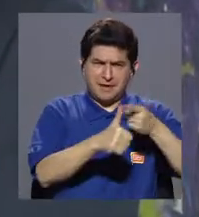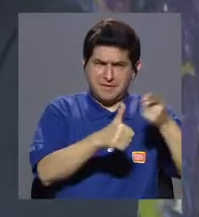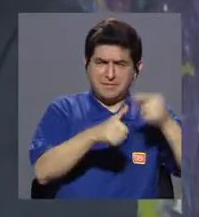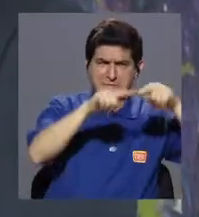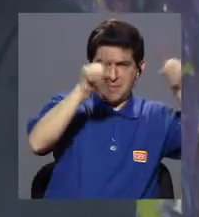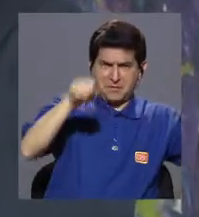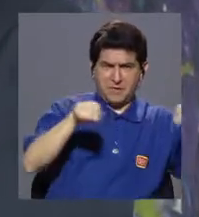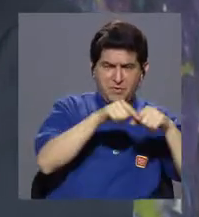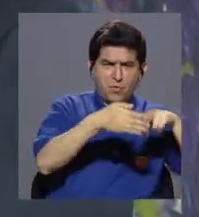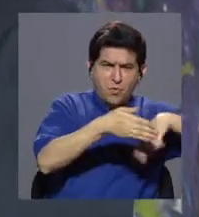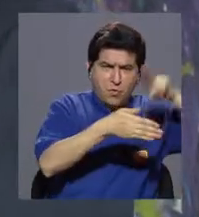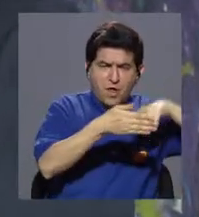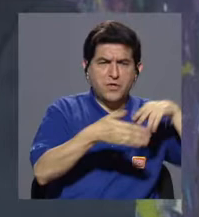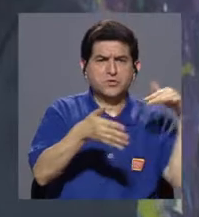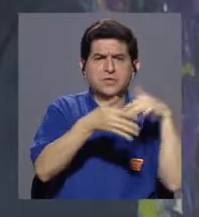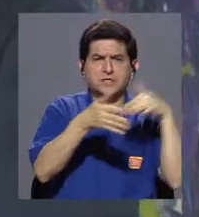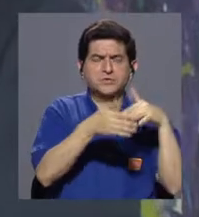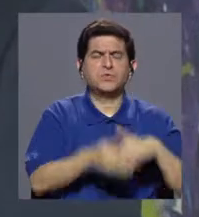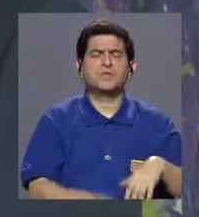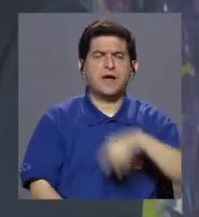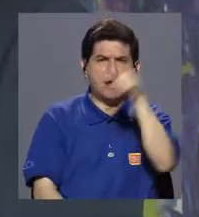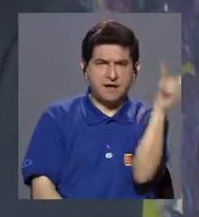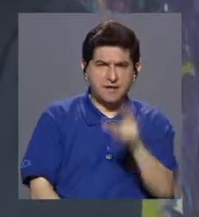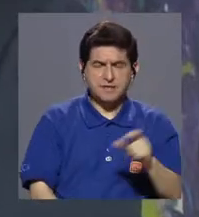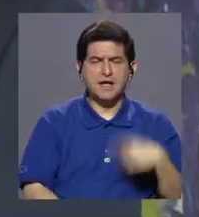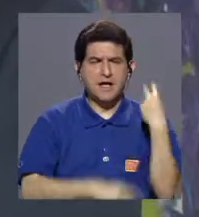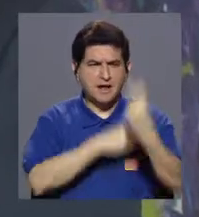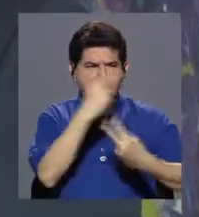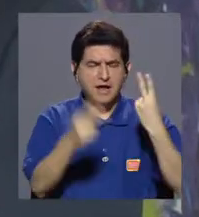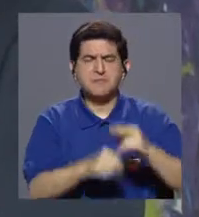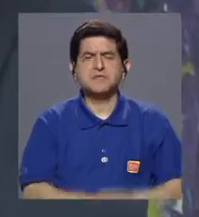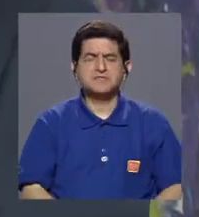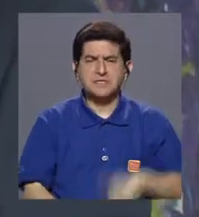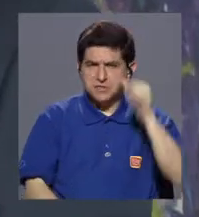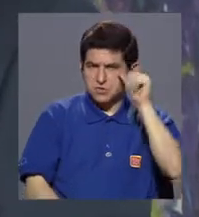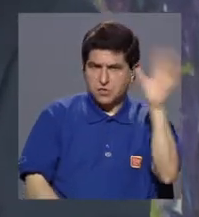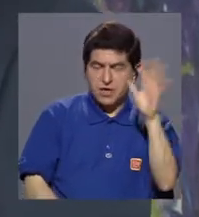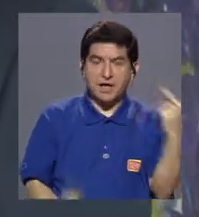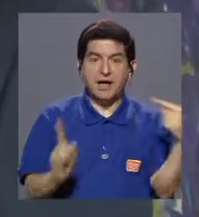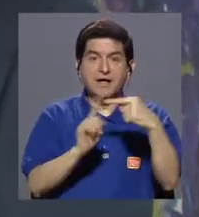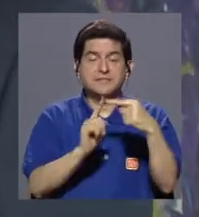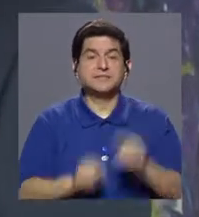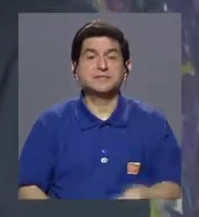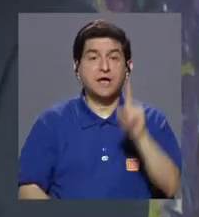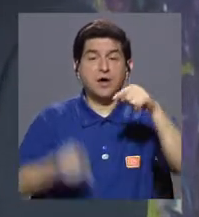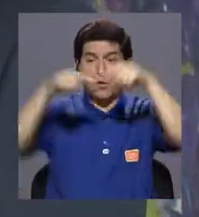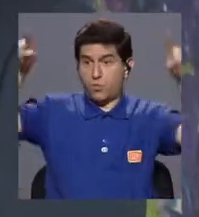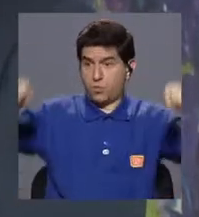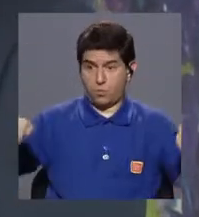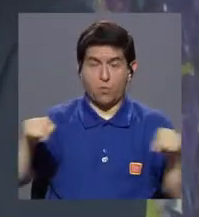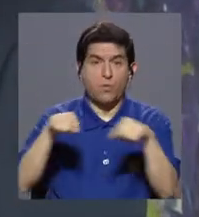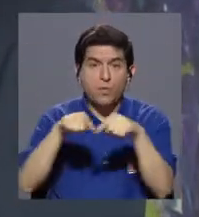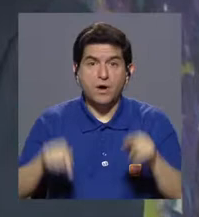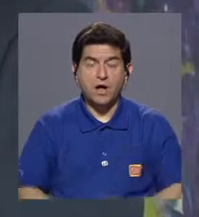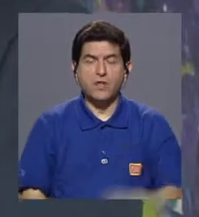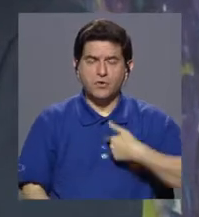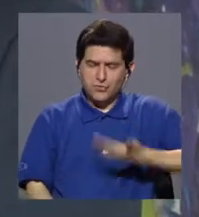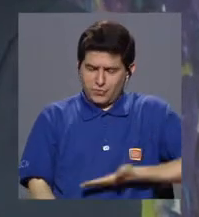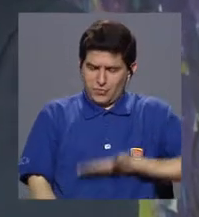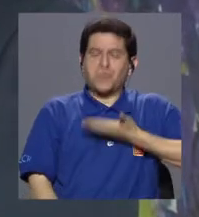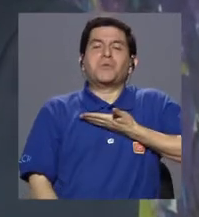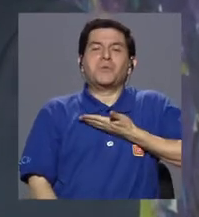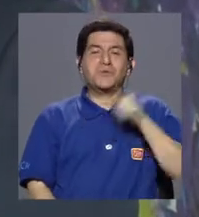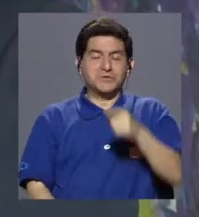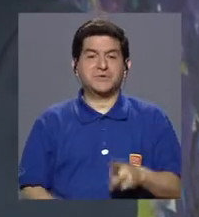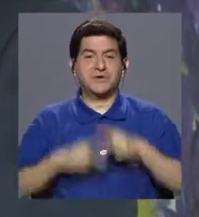primeros cuadros de estudiante en Italia, su época de viajes por Oriente, hasta un cuadro que estoy muy